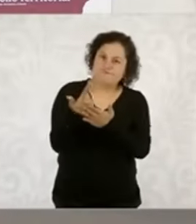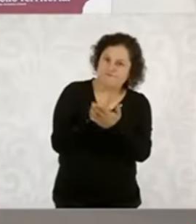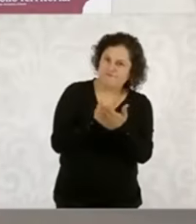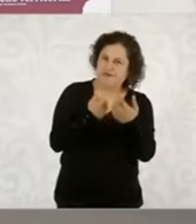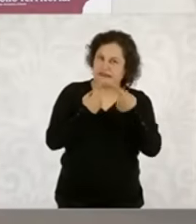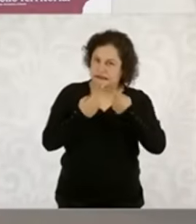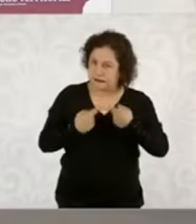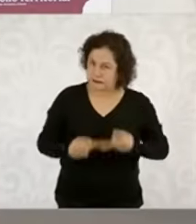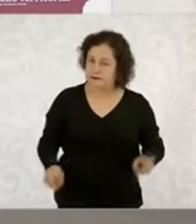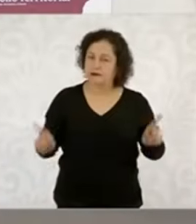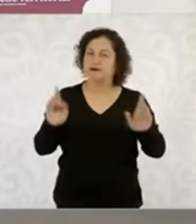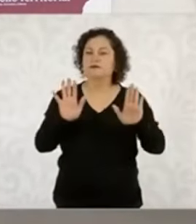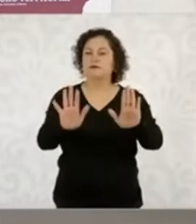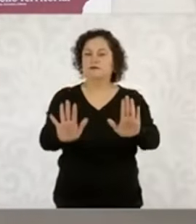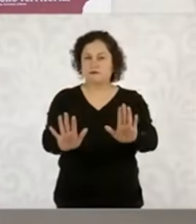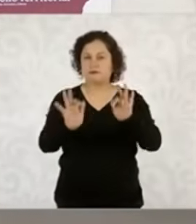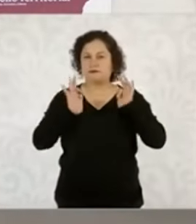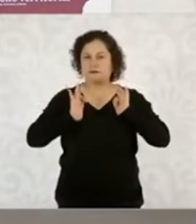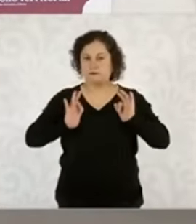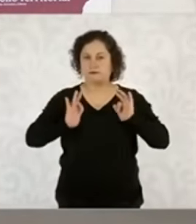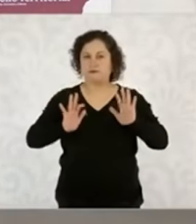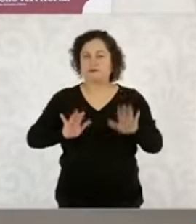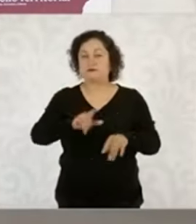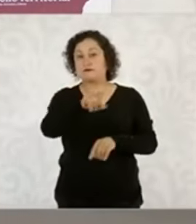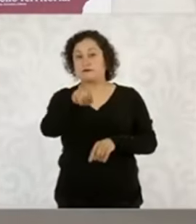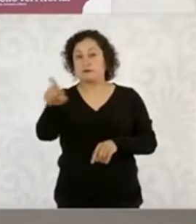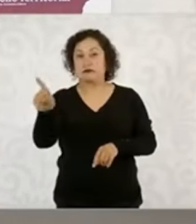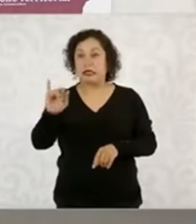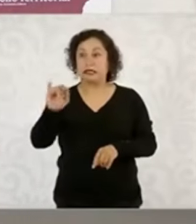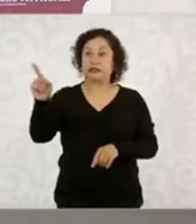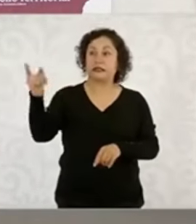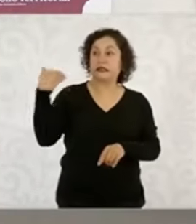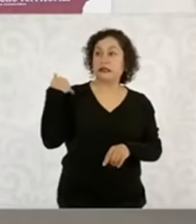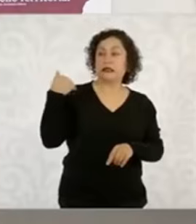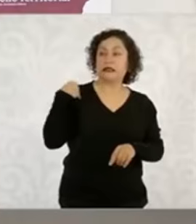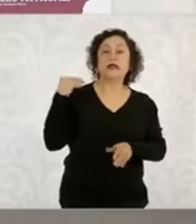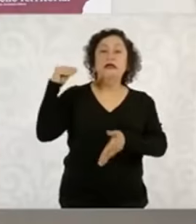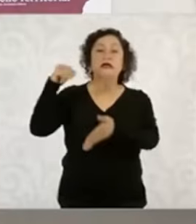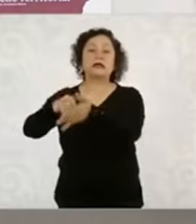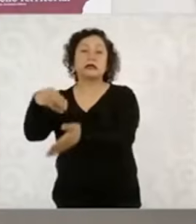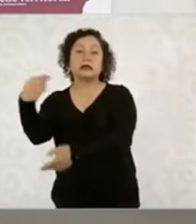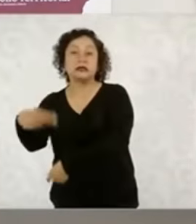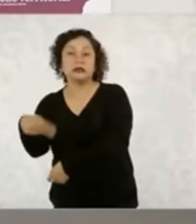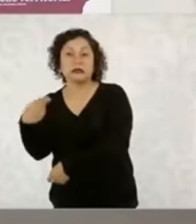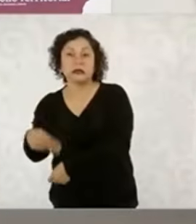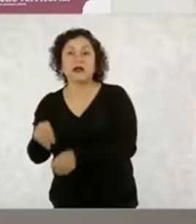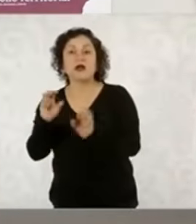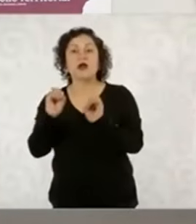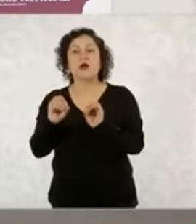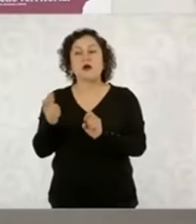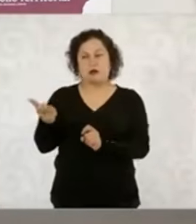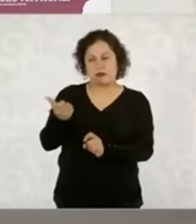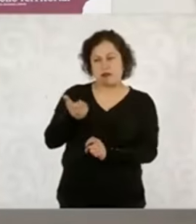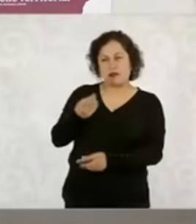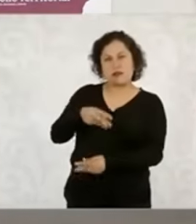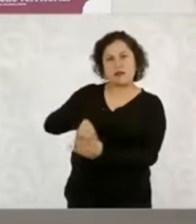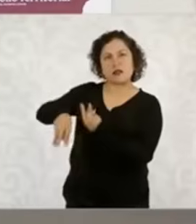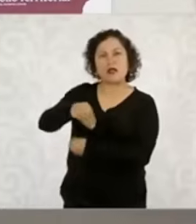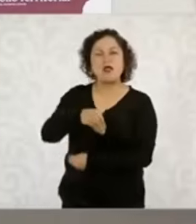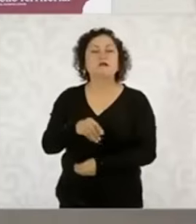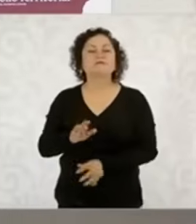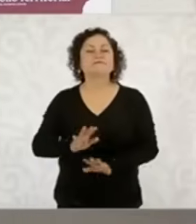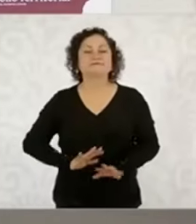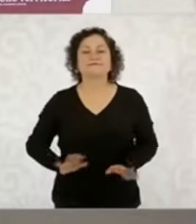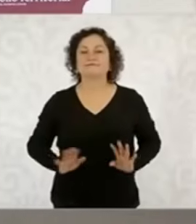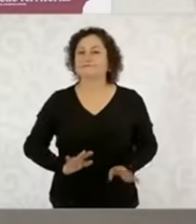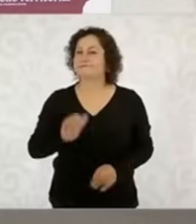programa, pero en ningún caso hay listas, en ningún caso está condicionado a ningún tipo